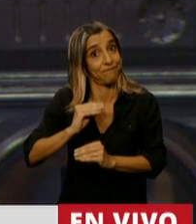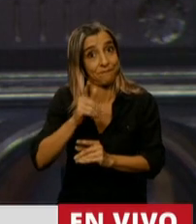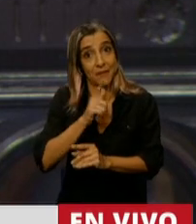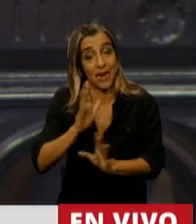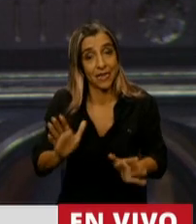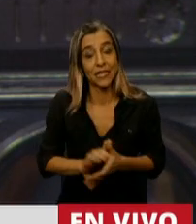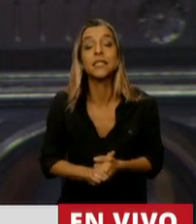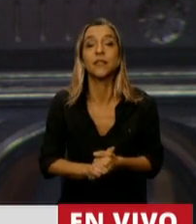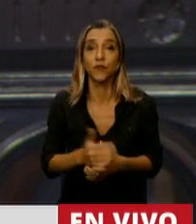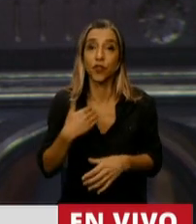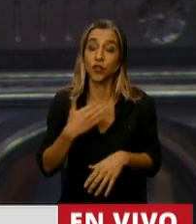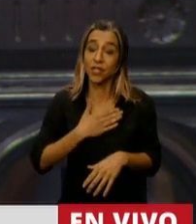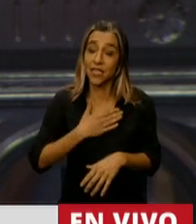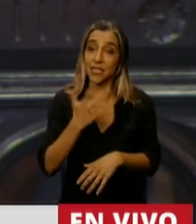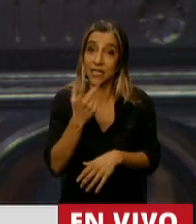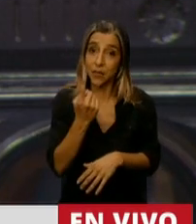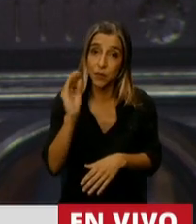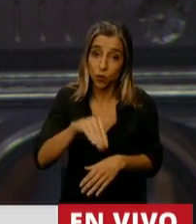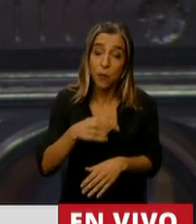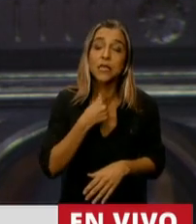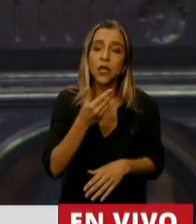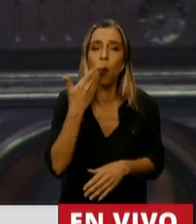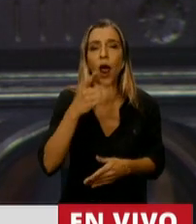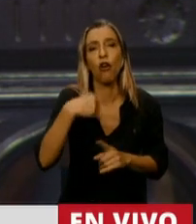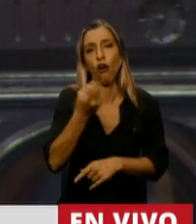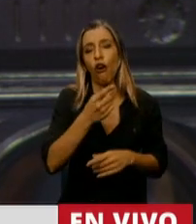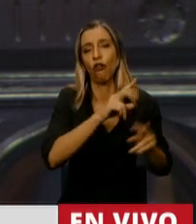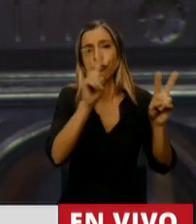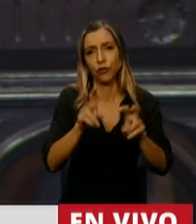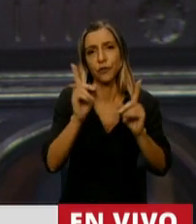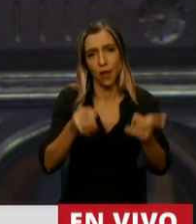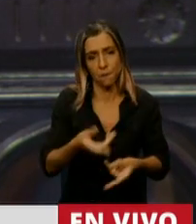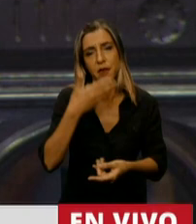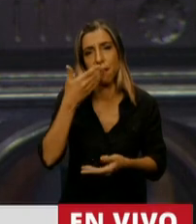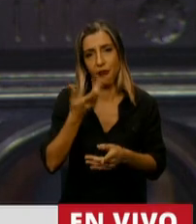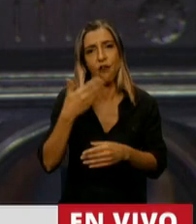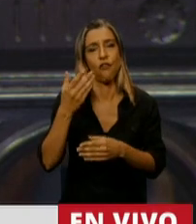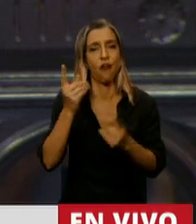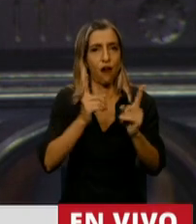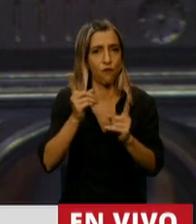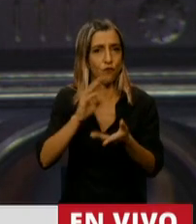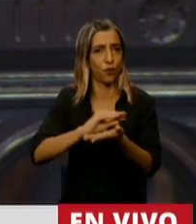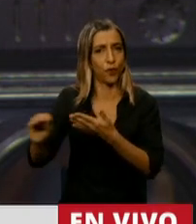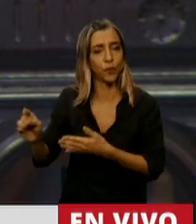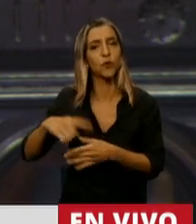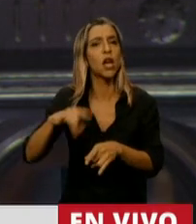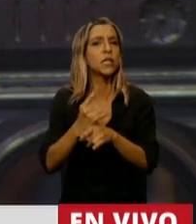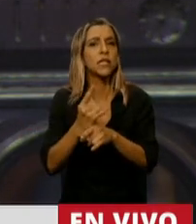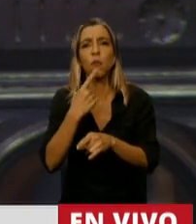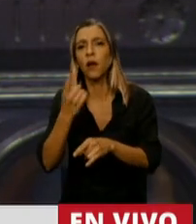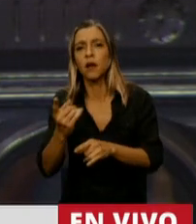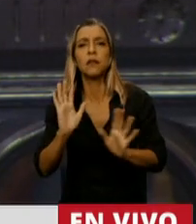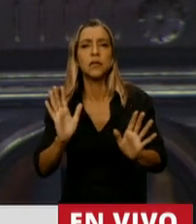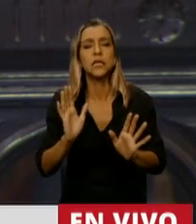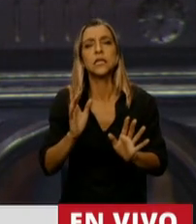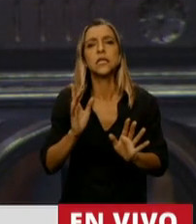los 3 minutos que me quedan para hablar de otra cosa que también plantearon y que siempre intentan tirarla dentro de la